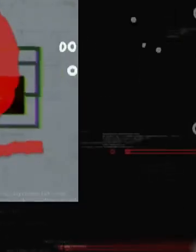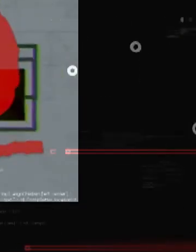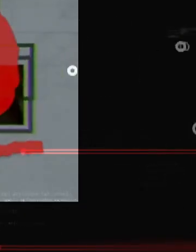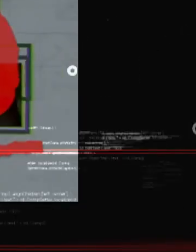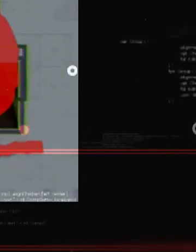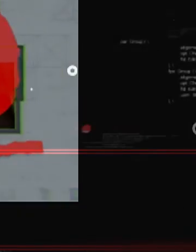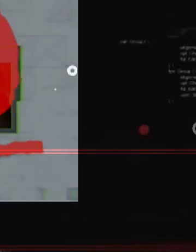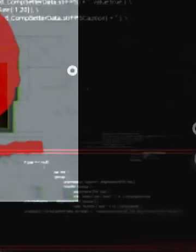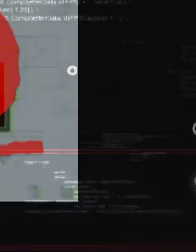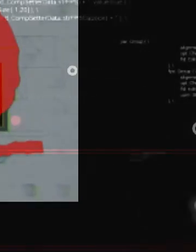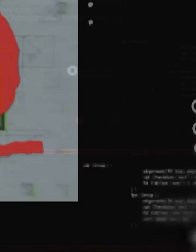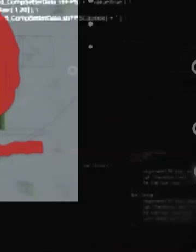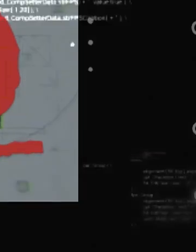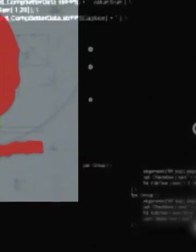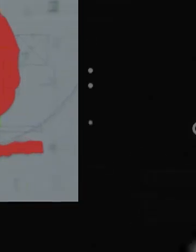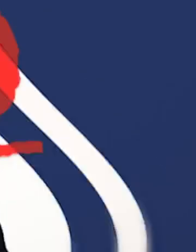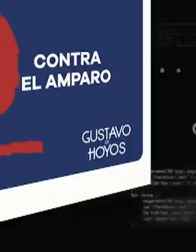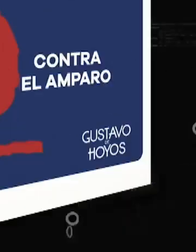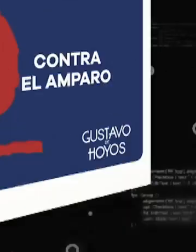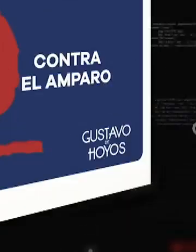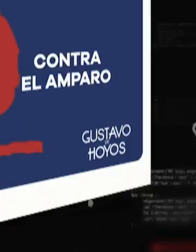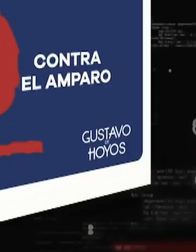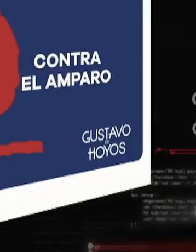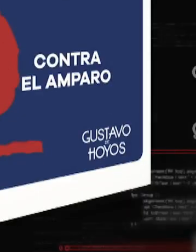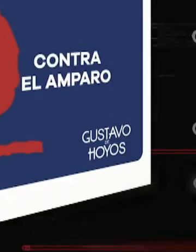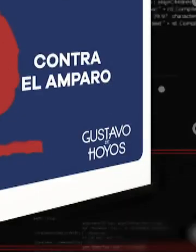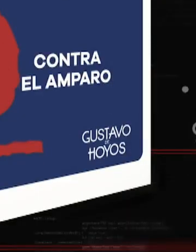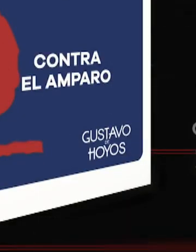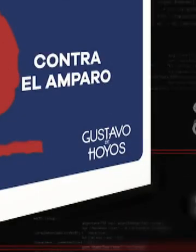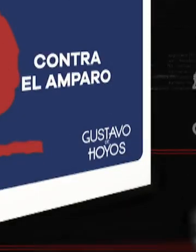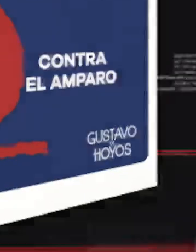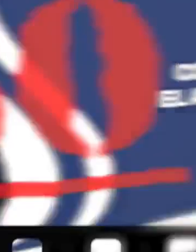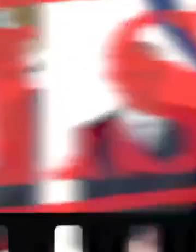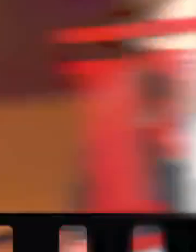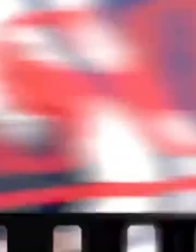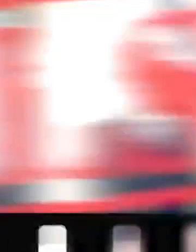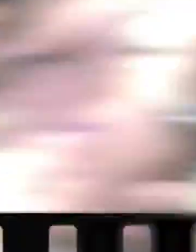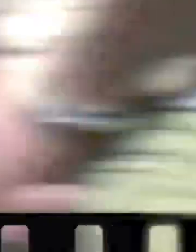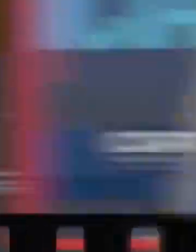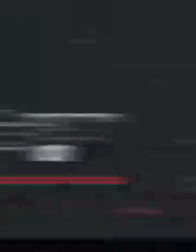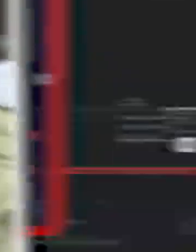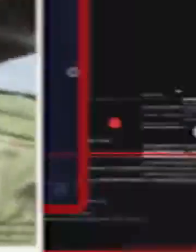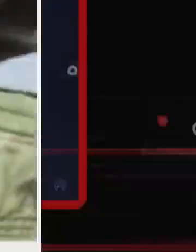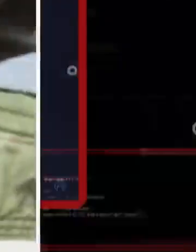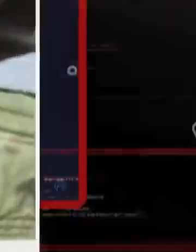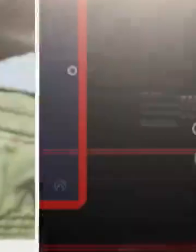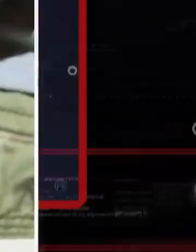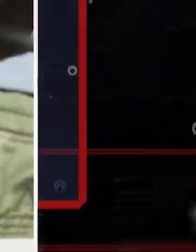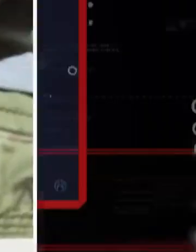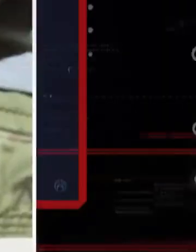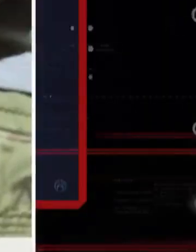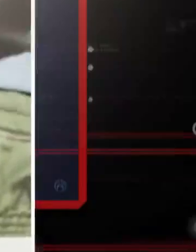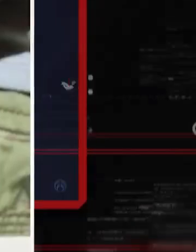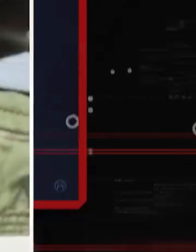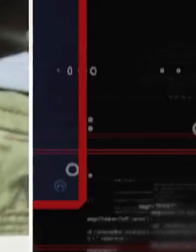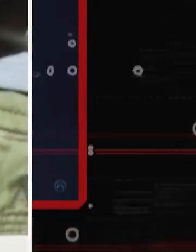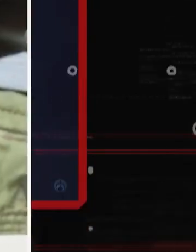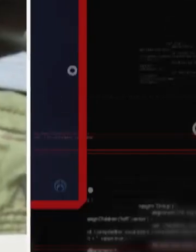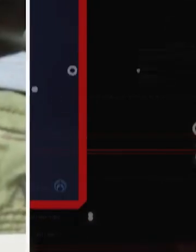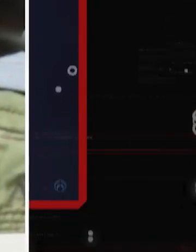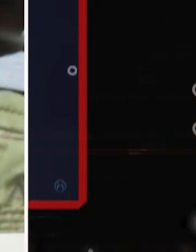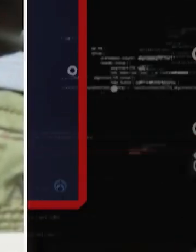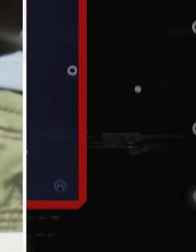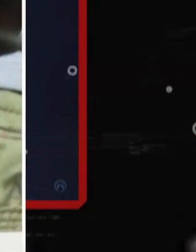de oposición contra la reforma a la ley de amnistía y la reforma a la ley de amparo. Falso que la reforma a la